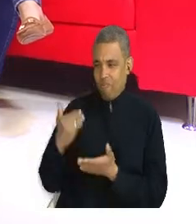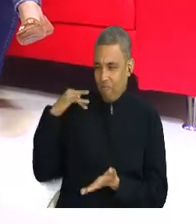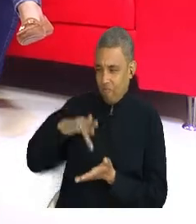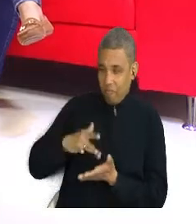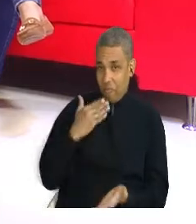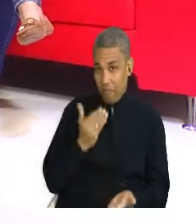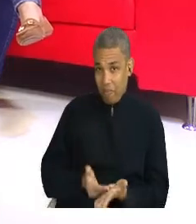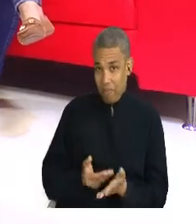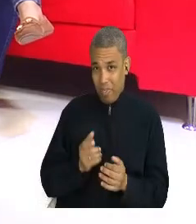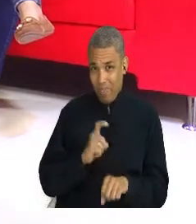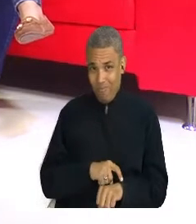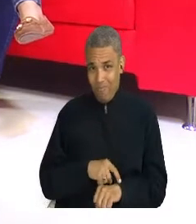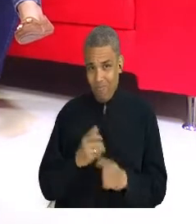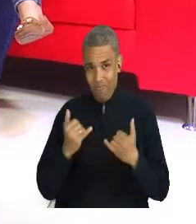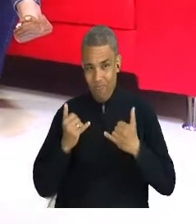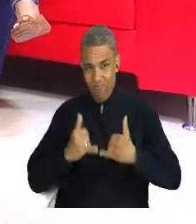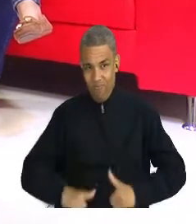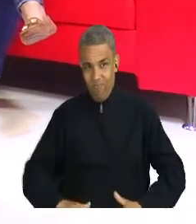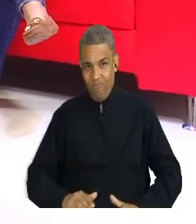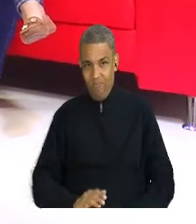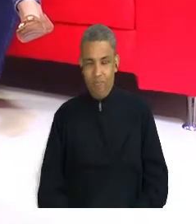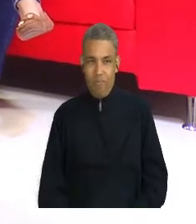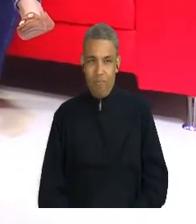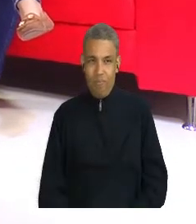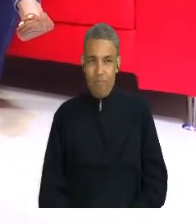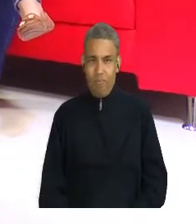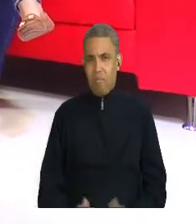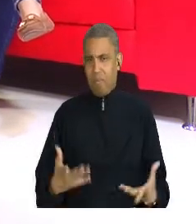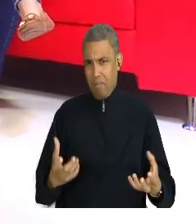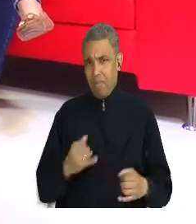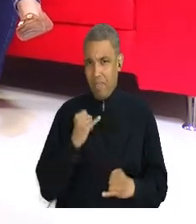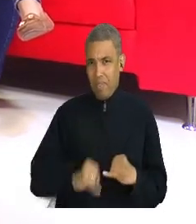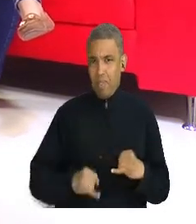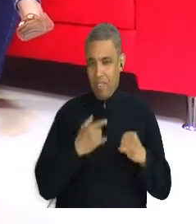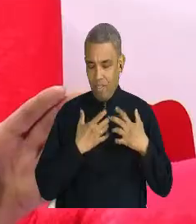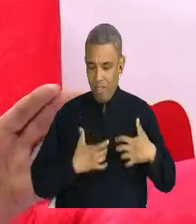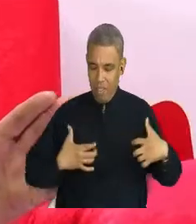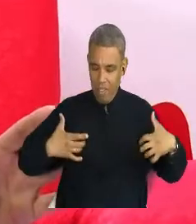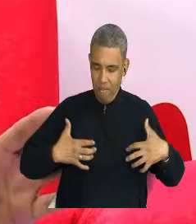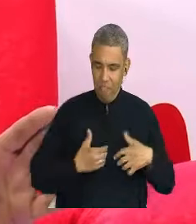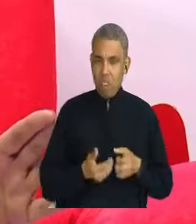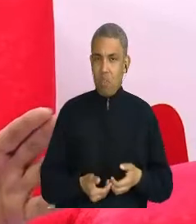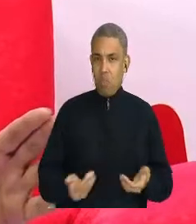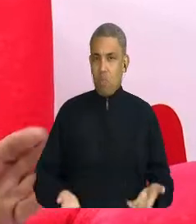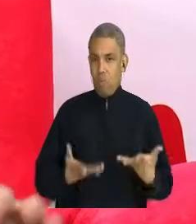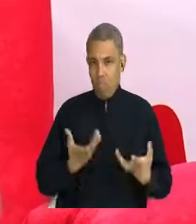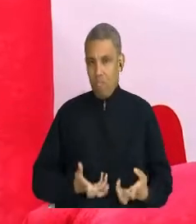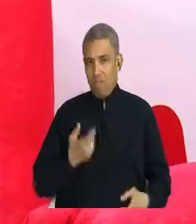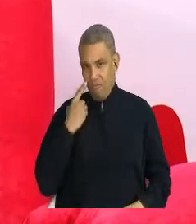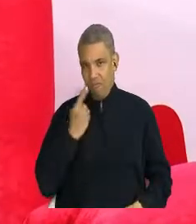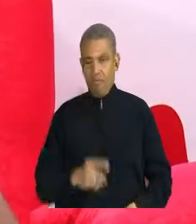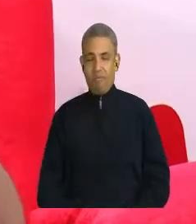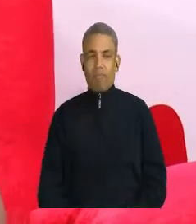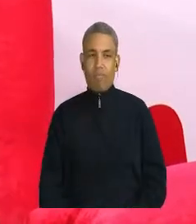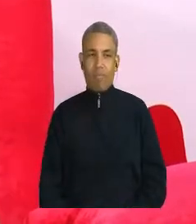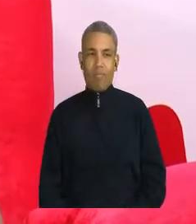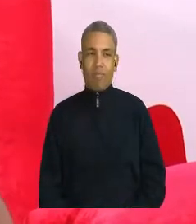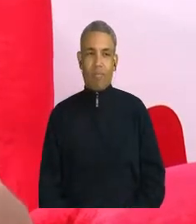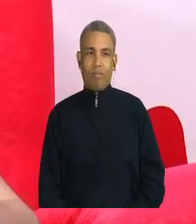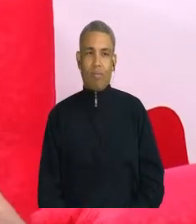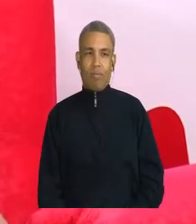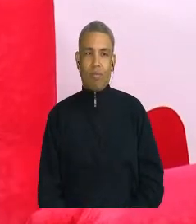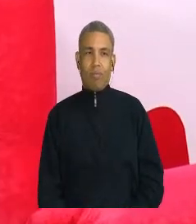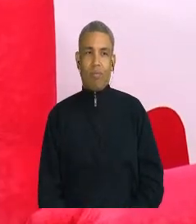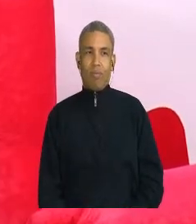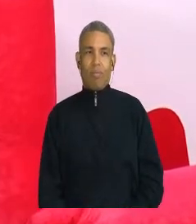cuento que ya se nos está acabando el tiempo, pero yo quiero que despidamos el programa de viernes con música. ¿Listo? Pero entonces, espera, nos despedimos de aquí